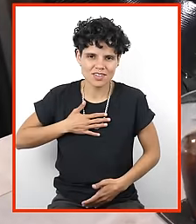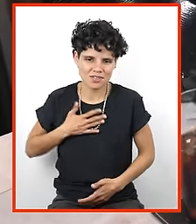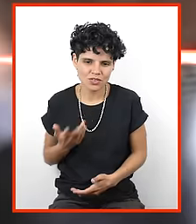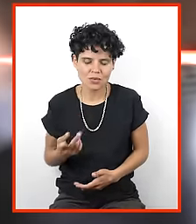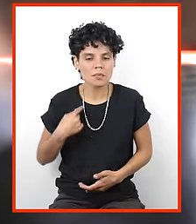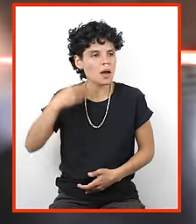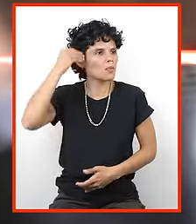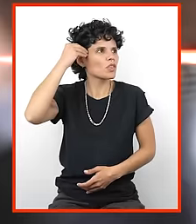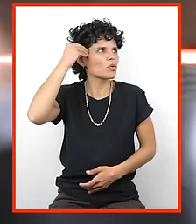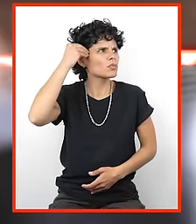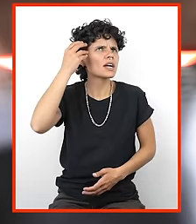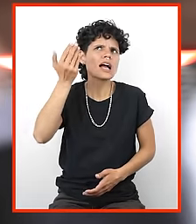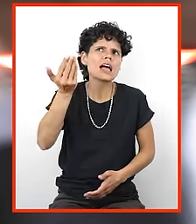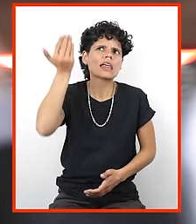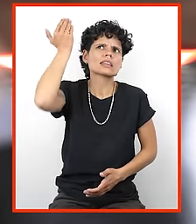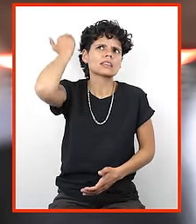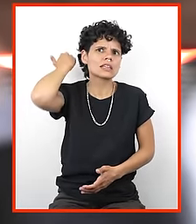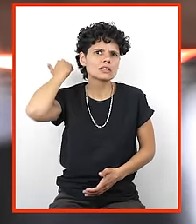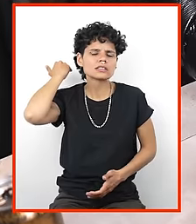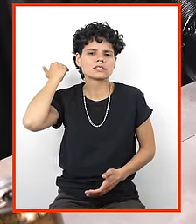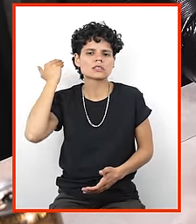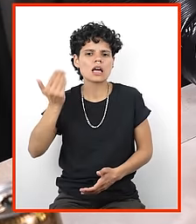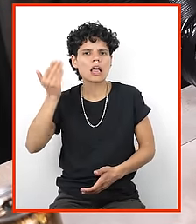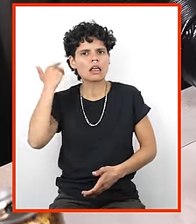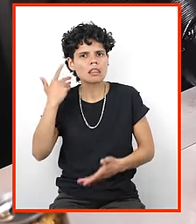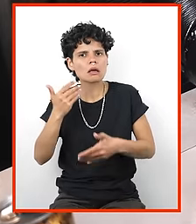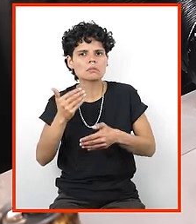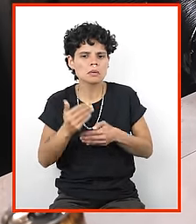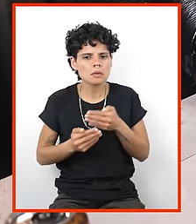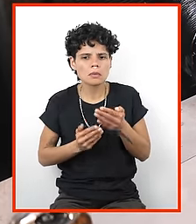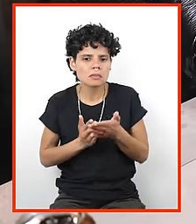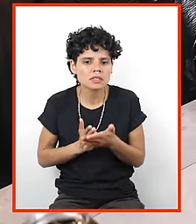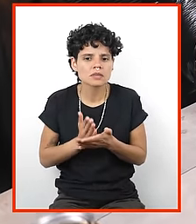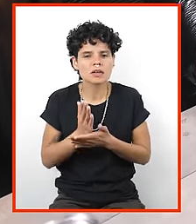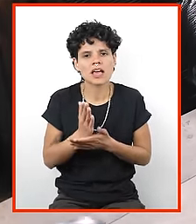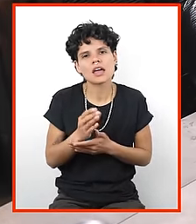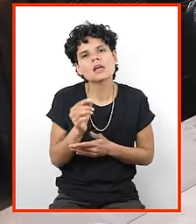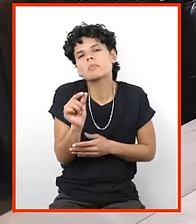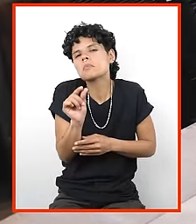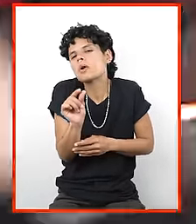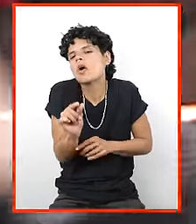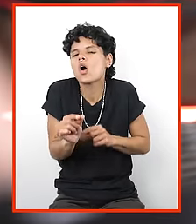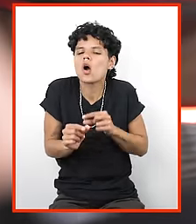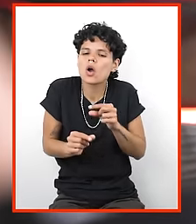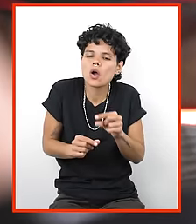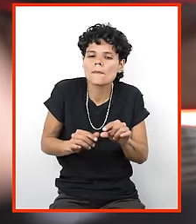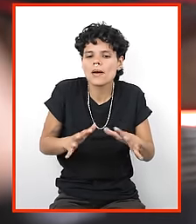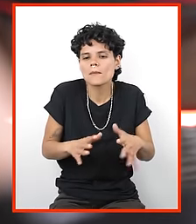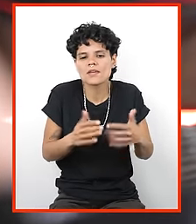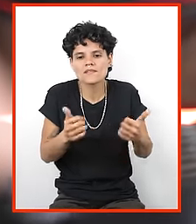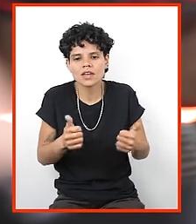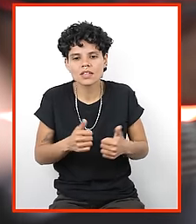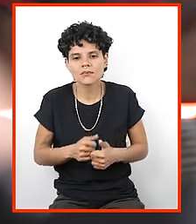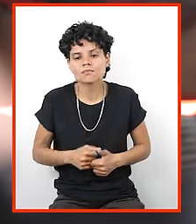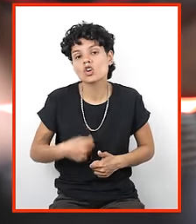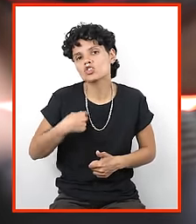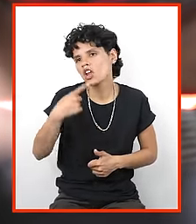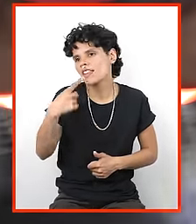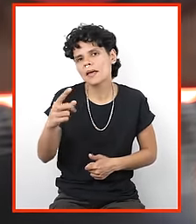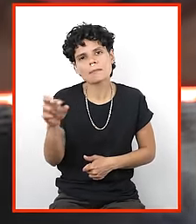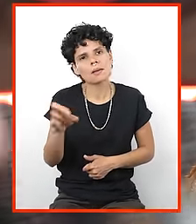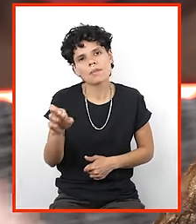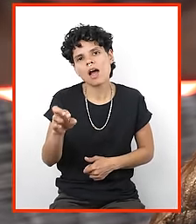que cuando estaba más o menos partiendo, no nos iba tan bien como ahora. Y le dije, papá, hay que ir a ver a